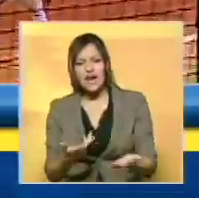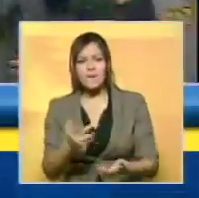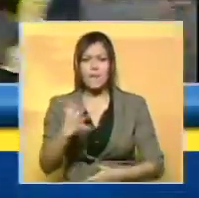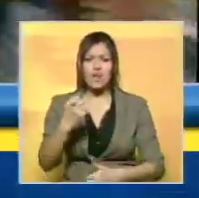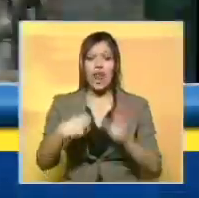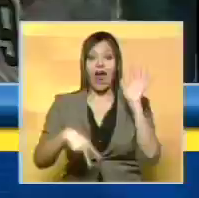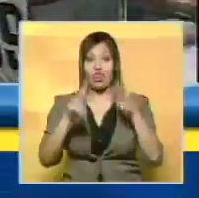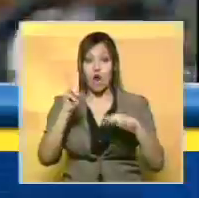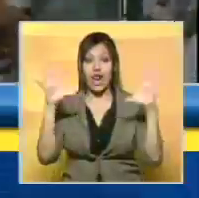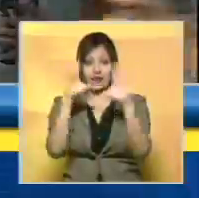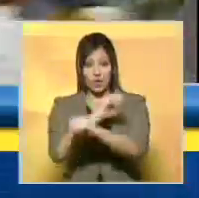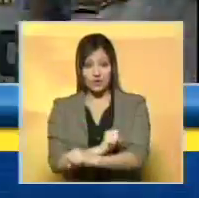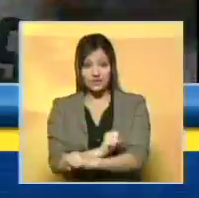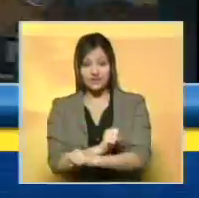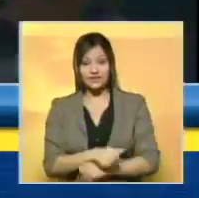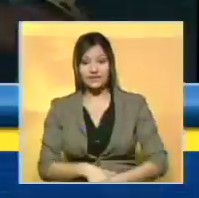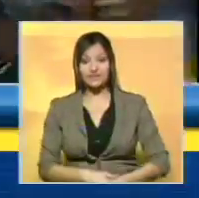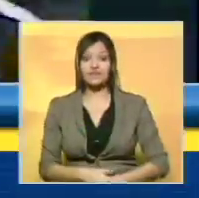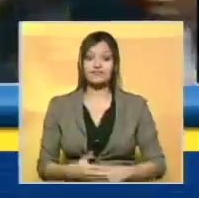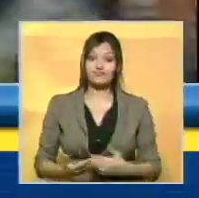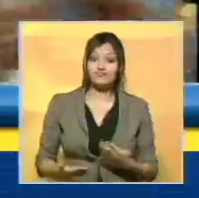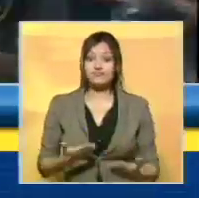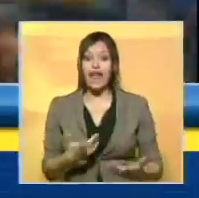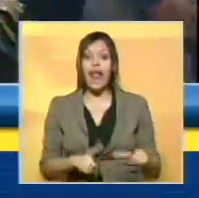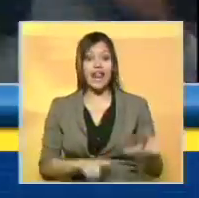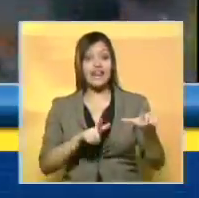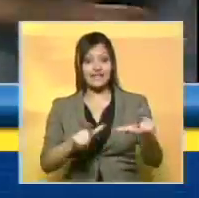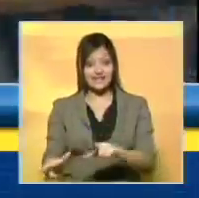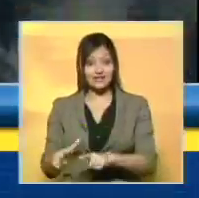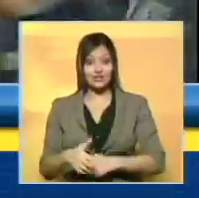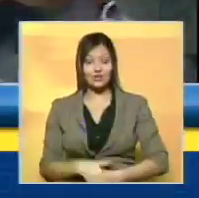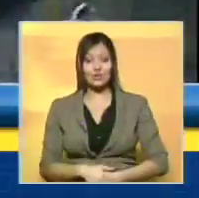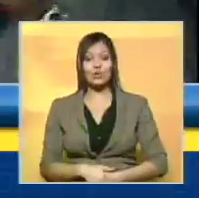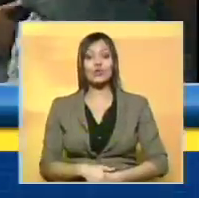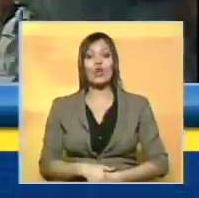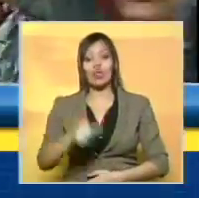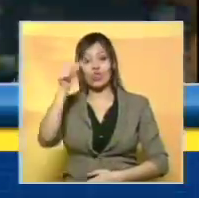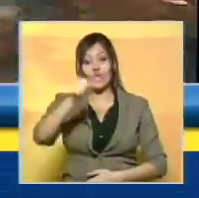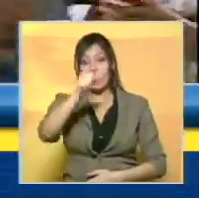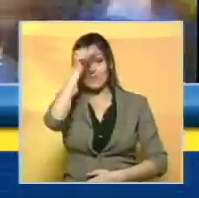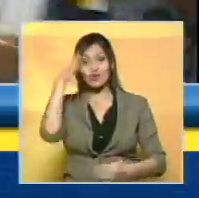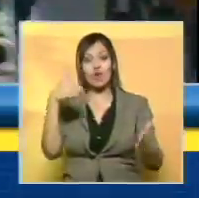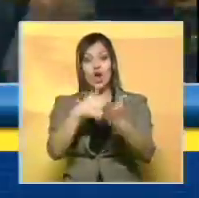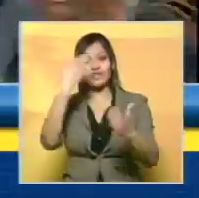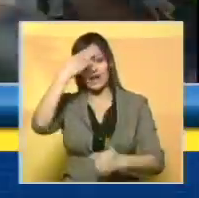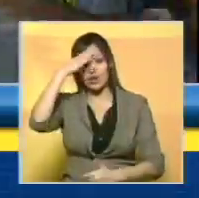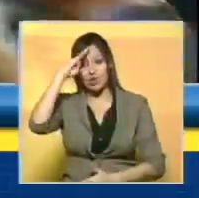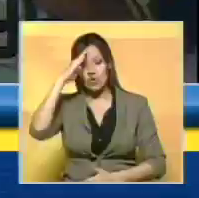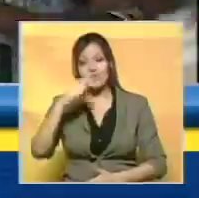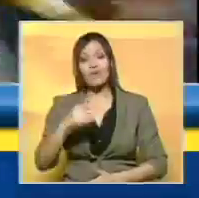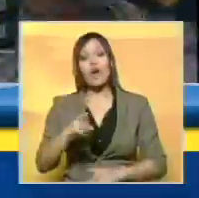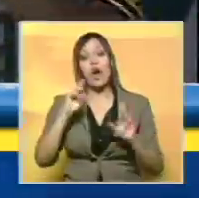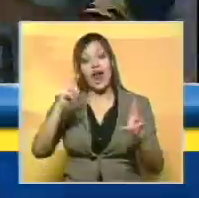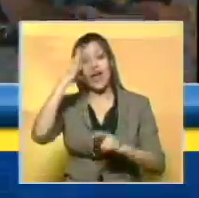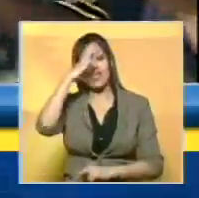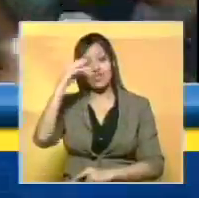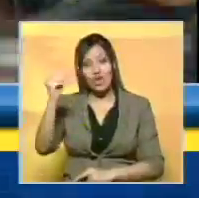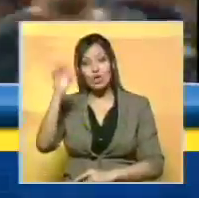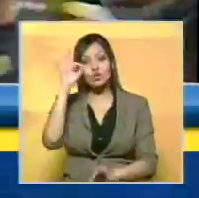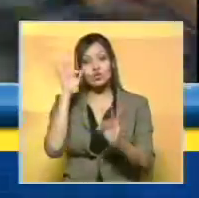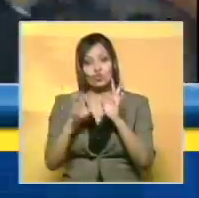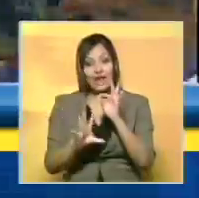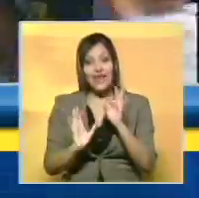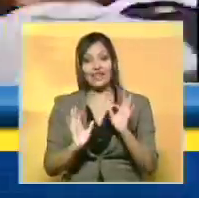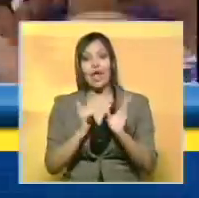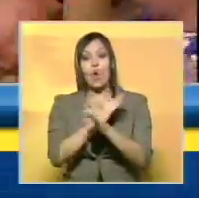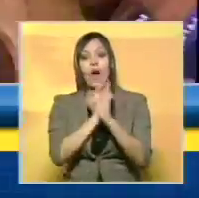de medianoche y bueno, listo para debutar el domingo contra Cuba y con el favor de Dios, un poquito de suerte, que